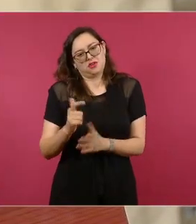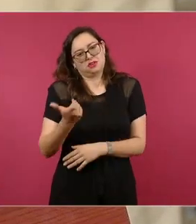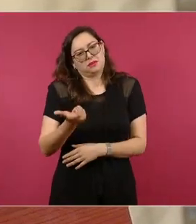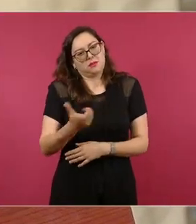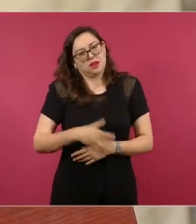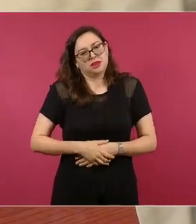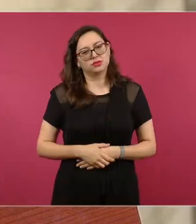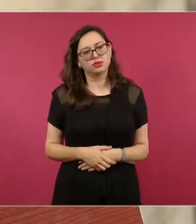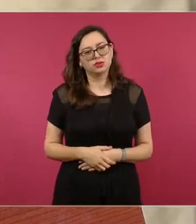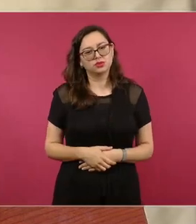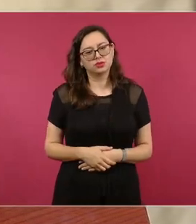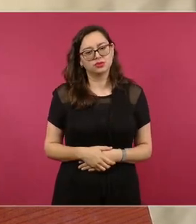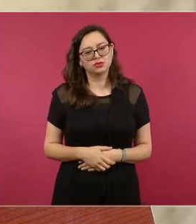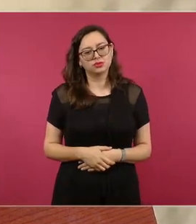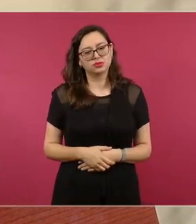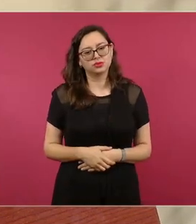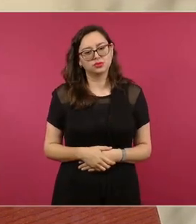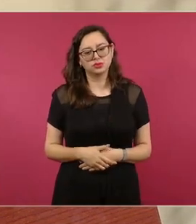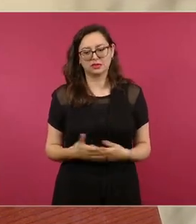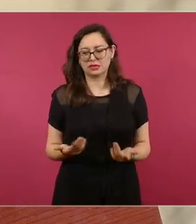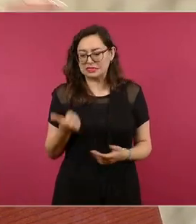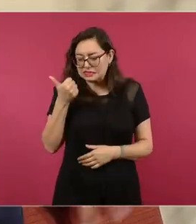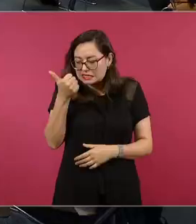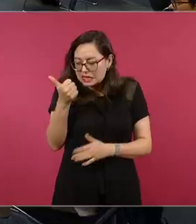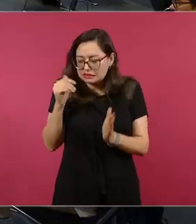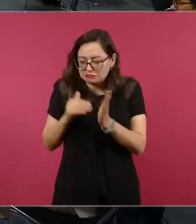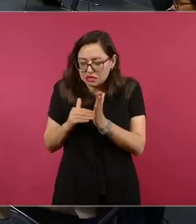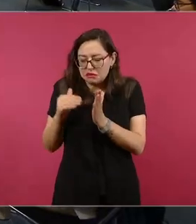para 140 mil